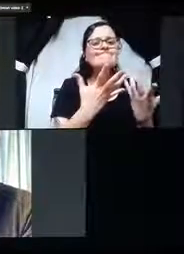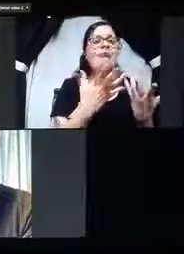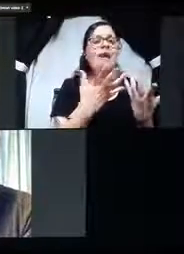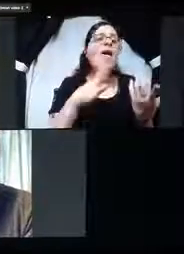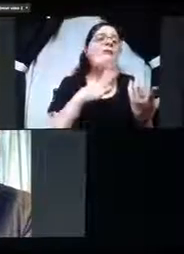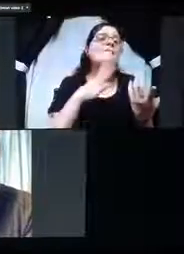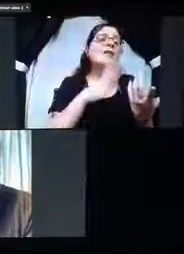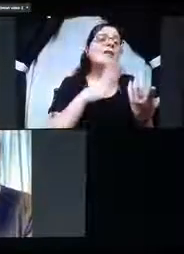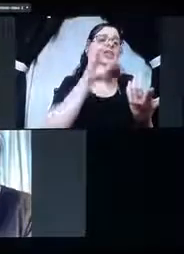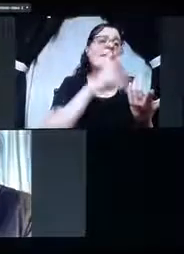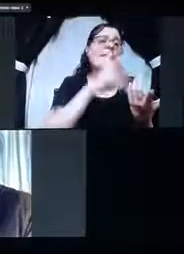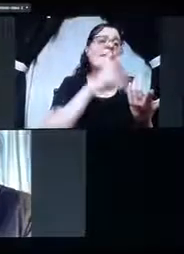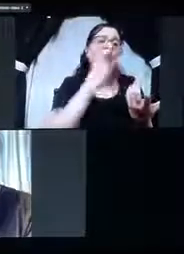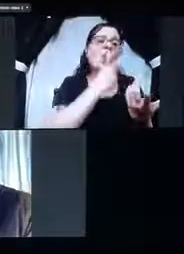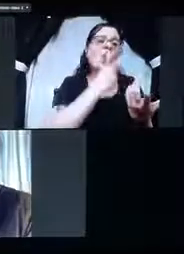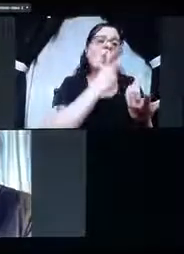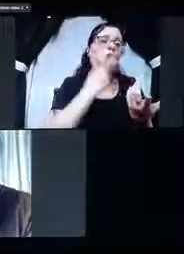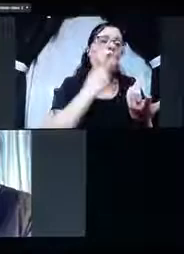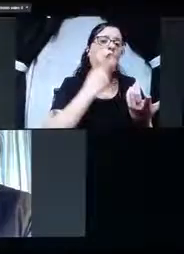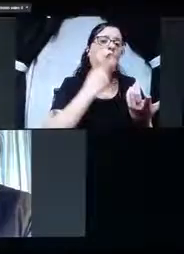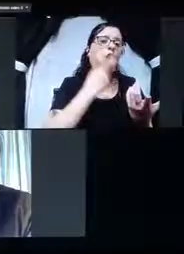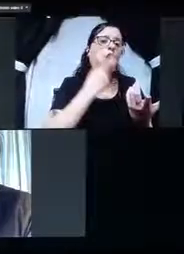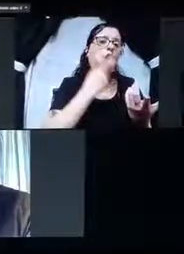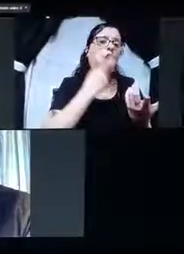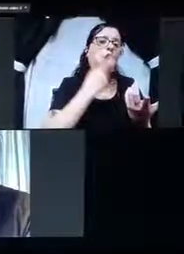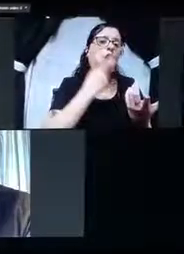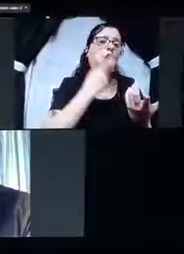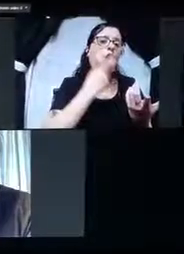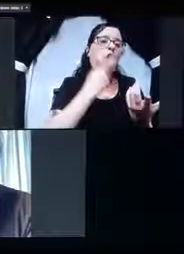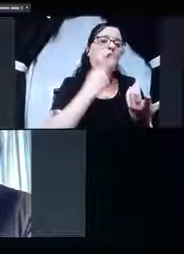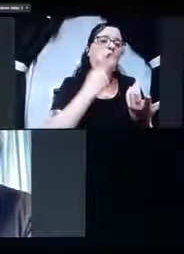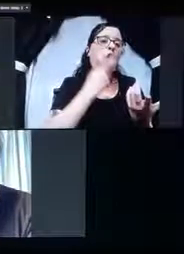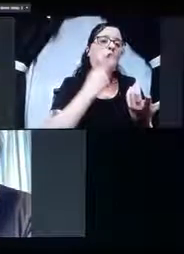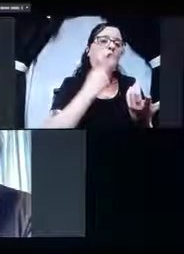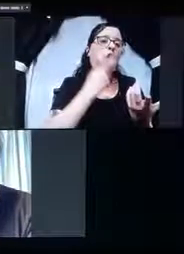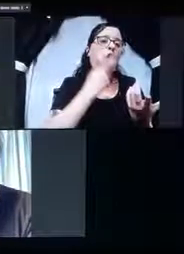diciendo a través, no sé si será por percepción auditiva o a través